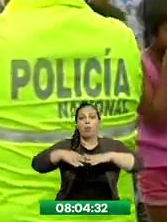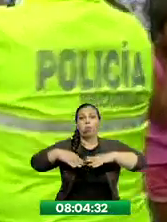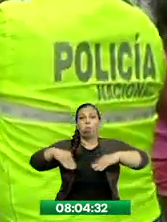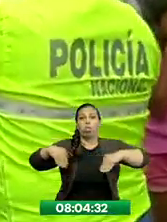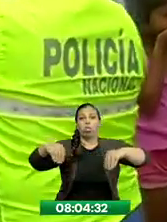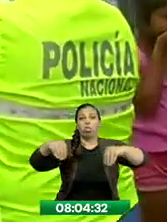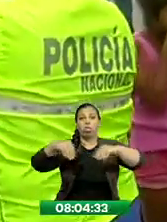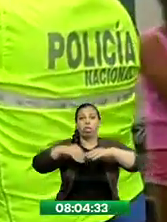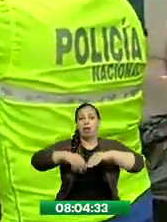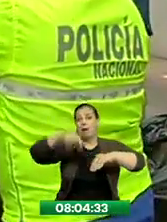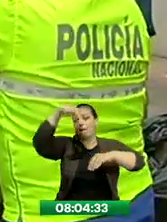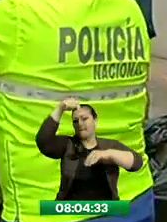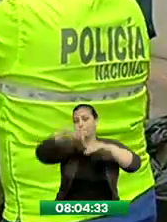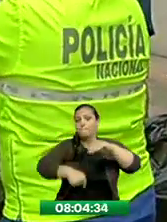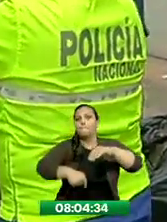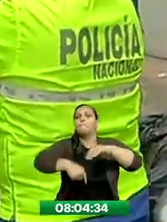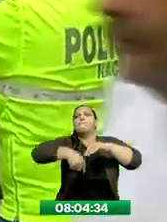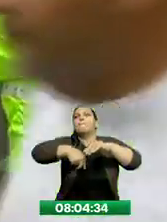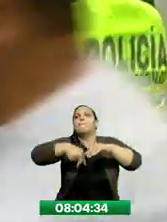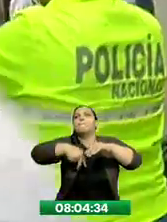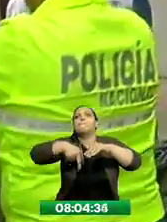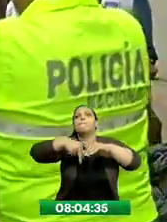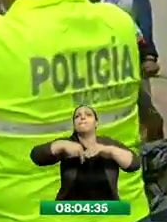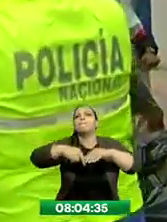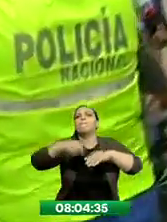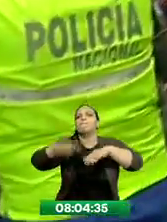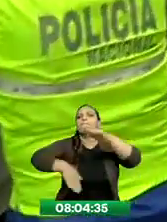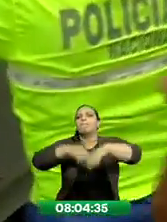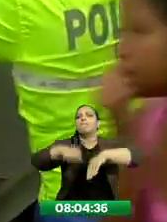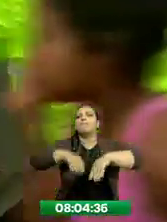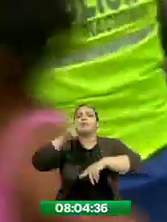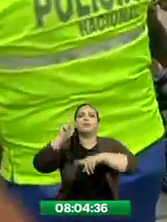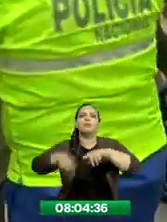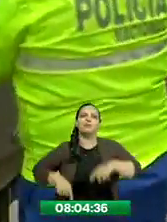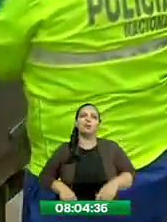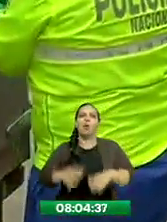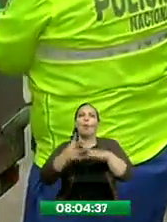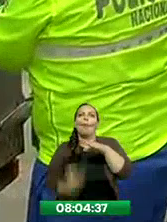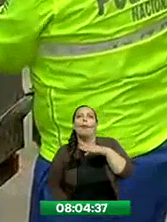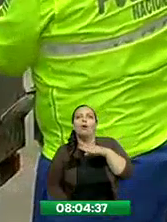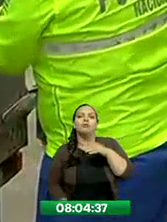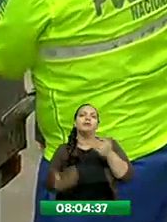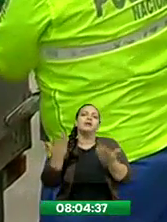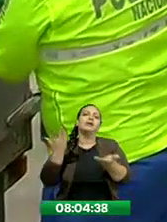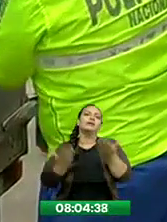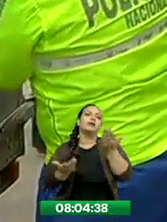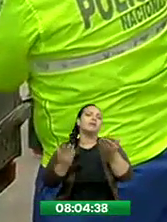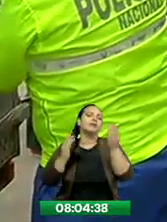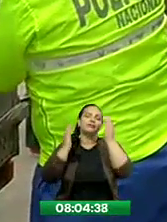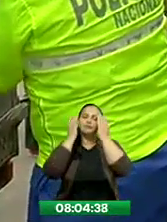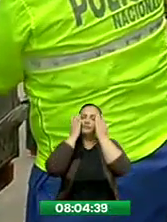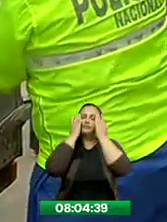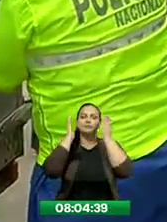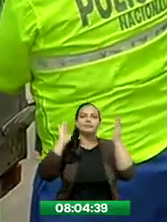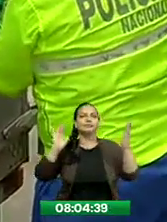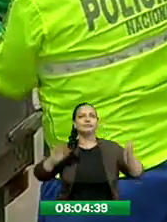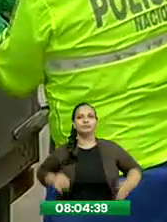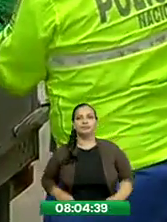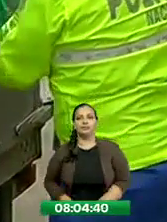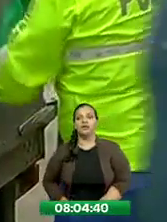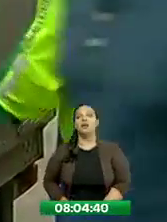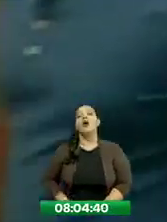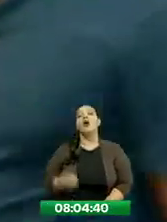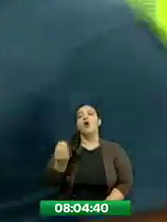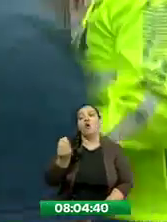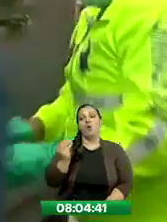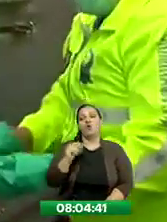lo que nos dijeron es que se lanzó, compañeros, porque venía aparentemente, las versiones que se comentan es que venía robando